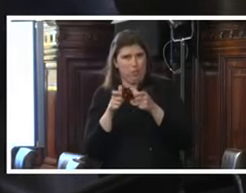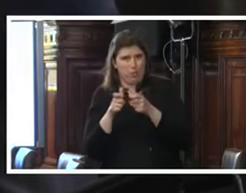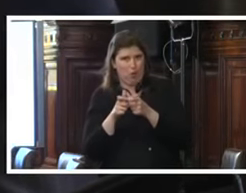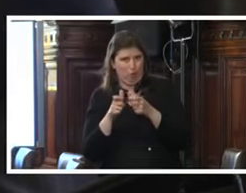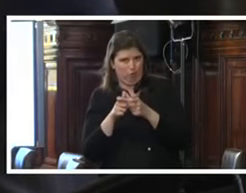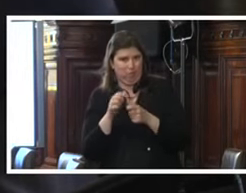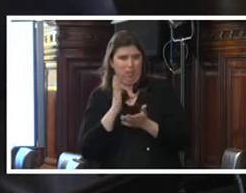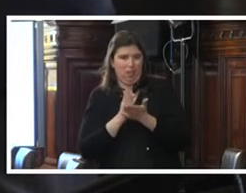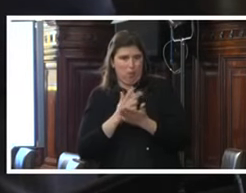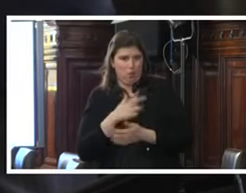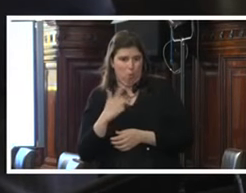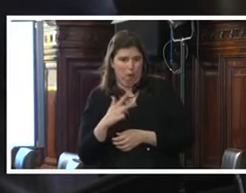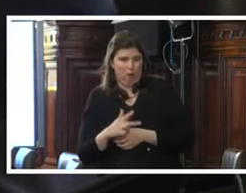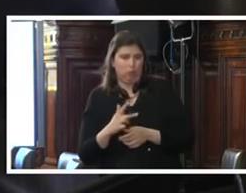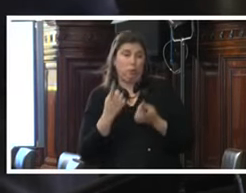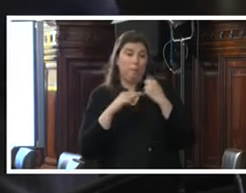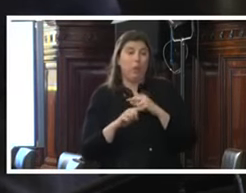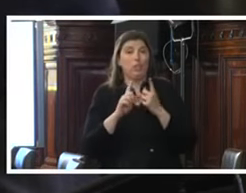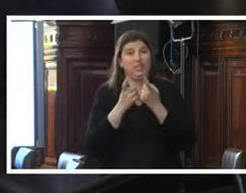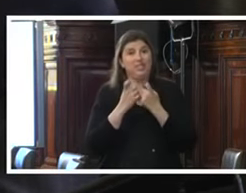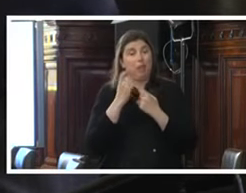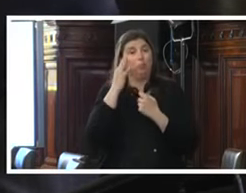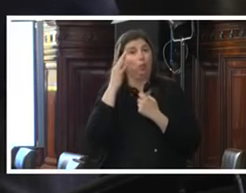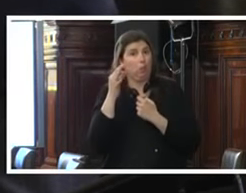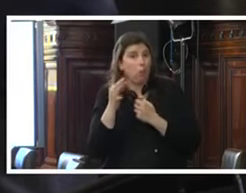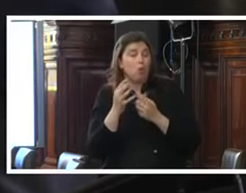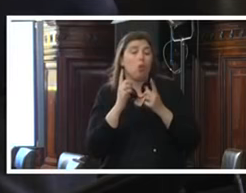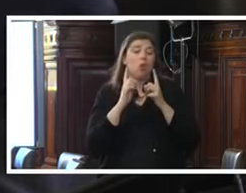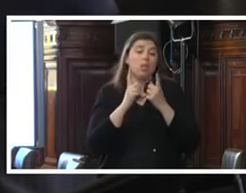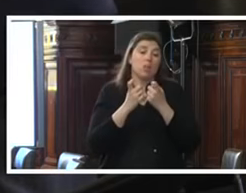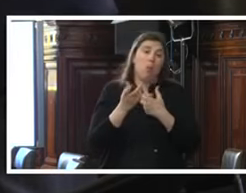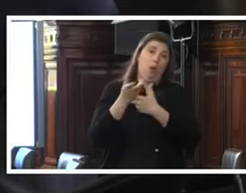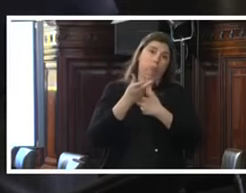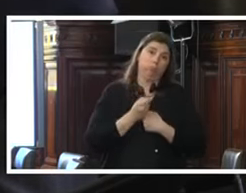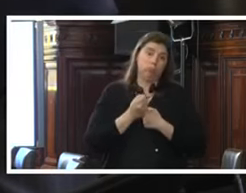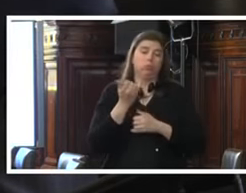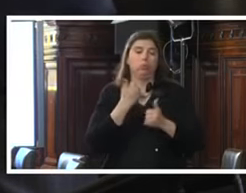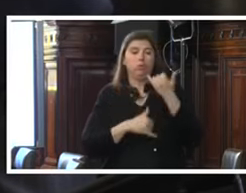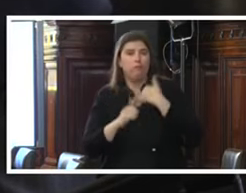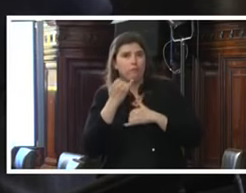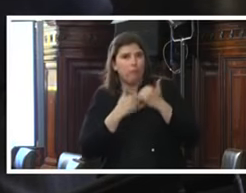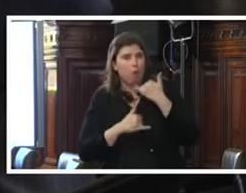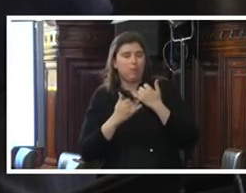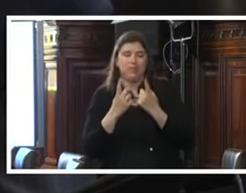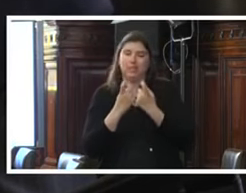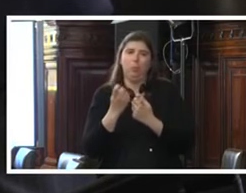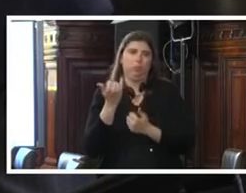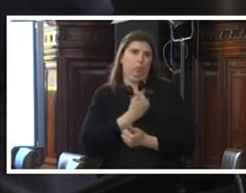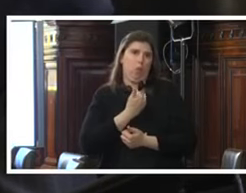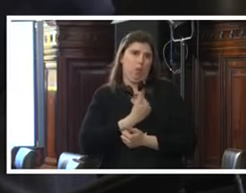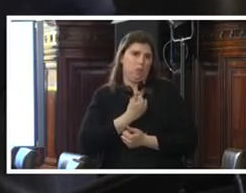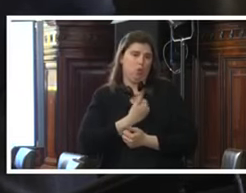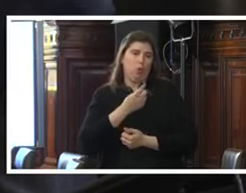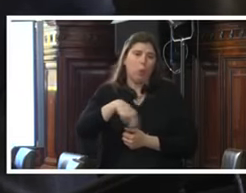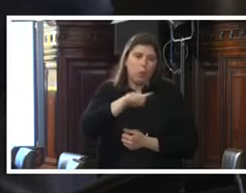sin duda el testimonio el informe el apoyo de información que ustedes